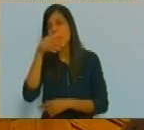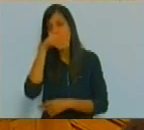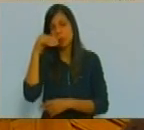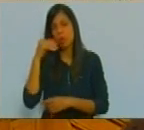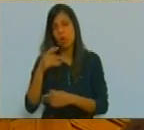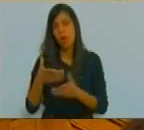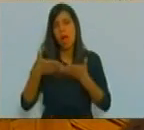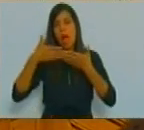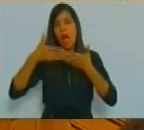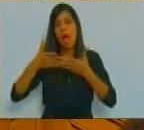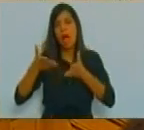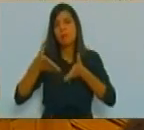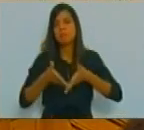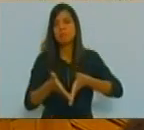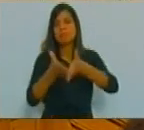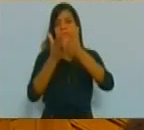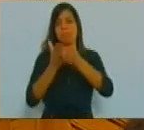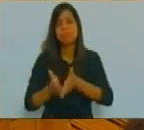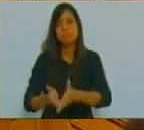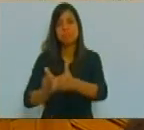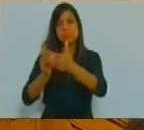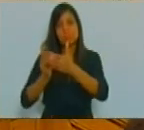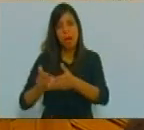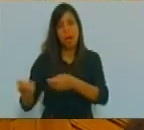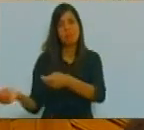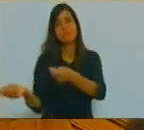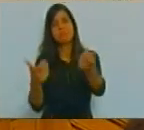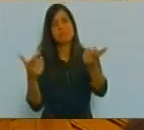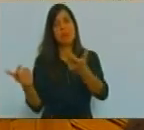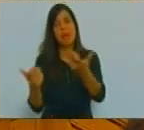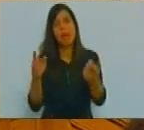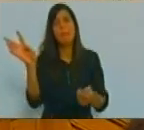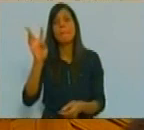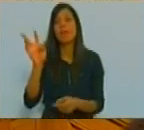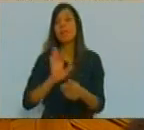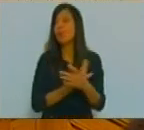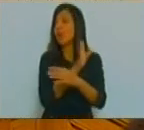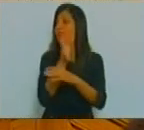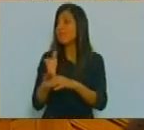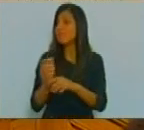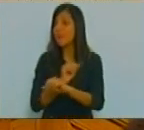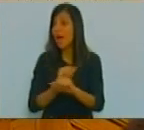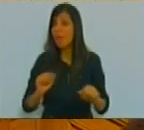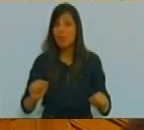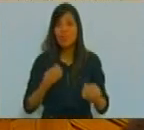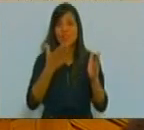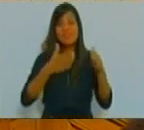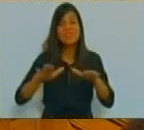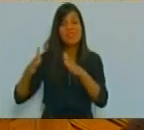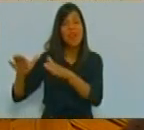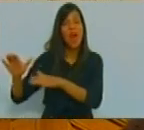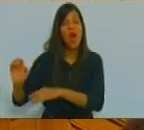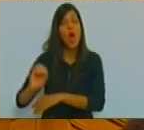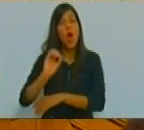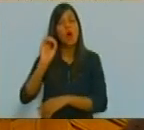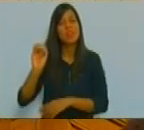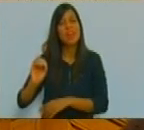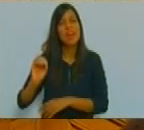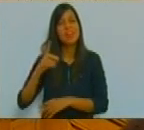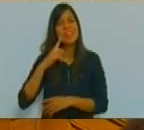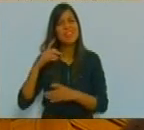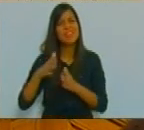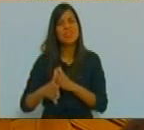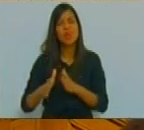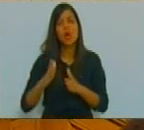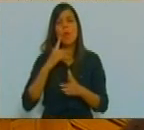océano pacífico venezolano tiene costas en el pacífico esa es la pelea que tienen allá en buenaventura en el puerto de buenaventura